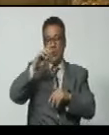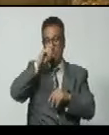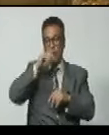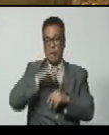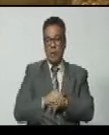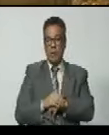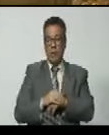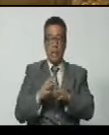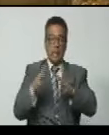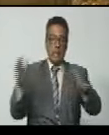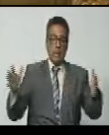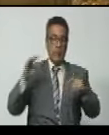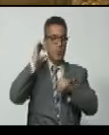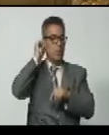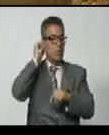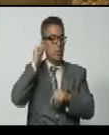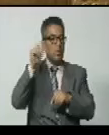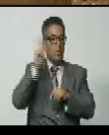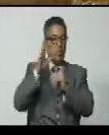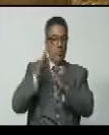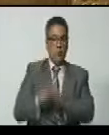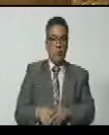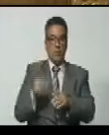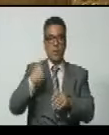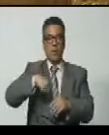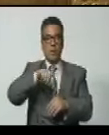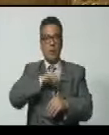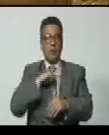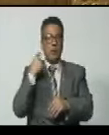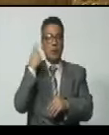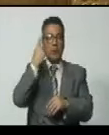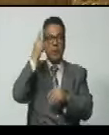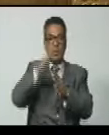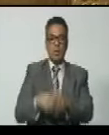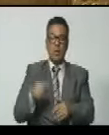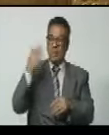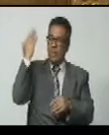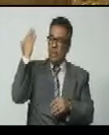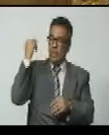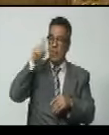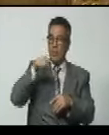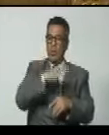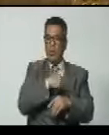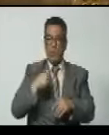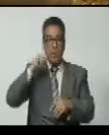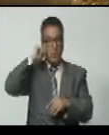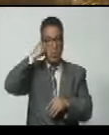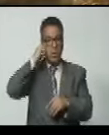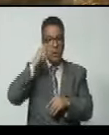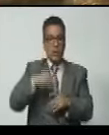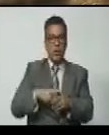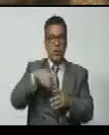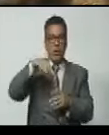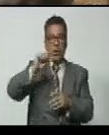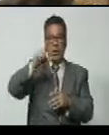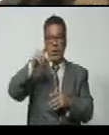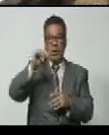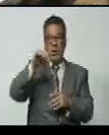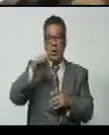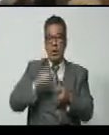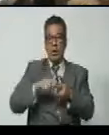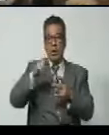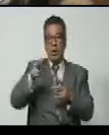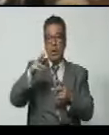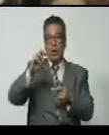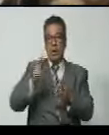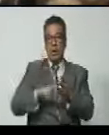años a grandes mujeres venezolanas, a nuestras heroínas y nuestras ancestras, pero quiero recordar a Argelia Laya, Eumelia